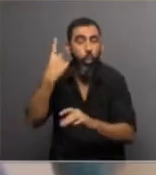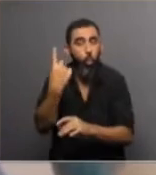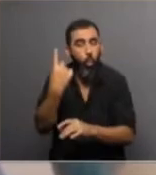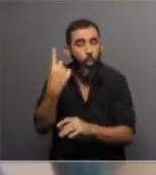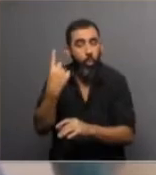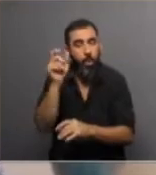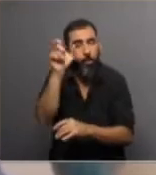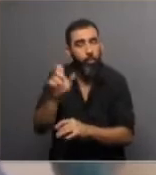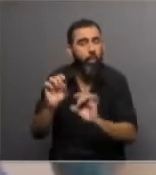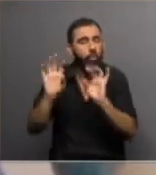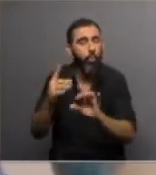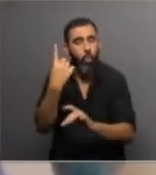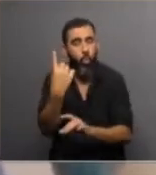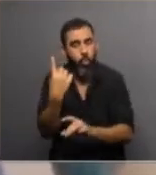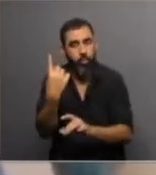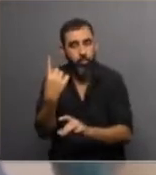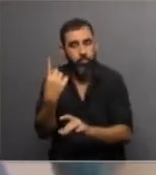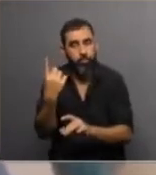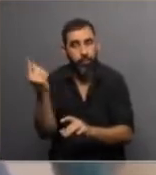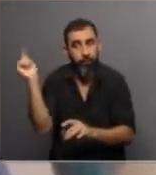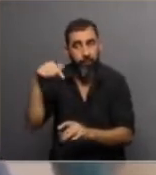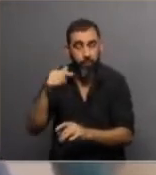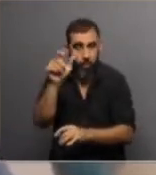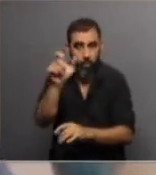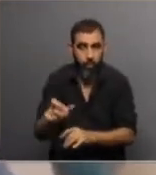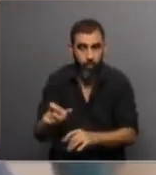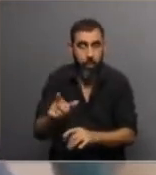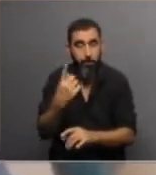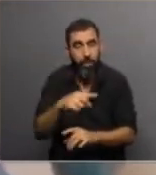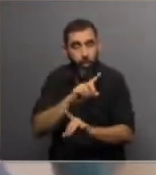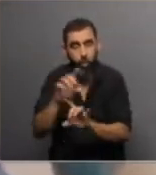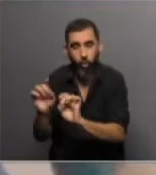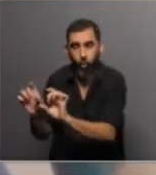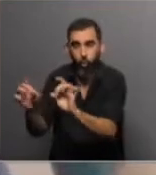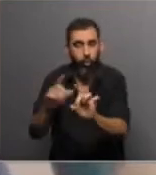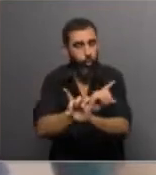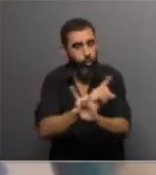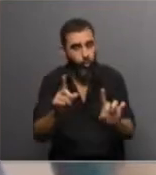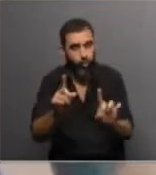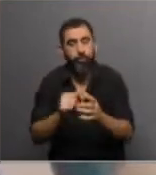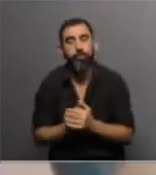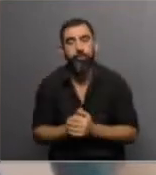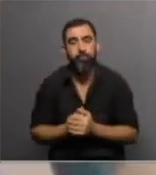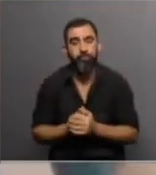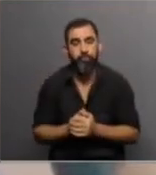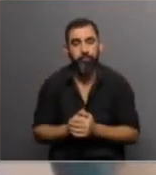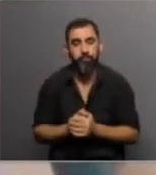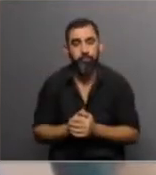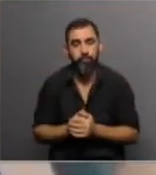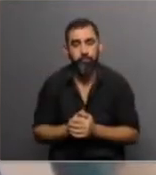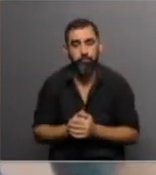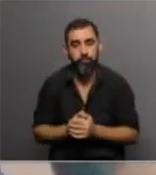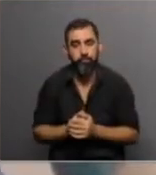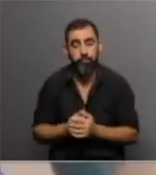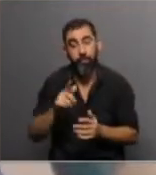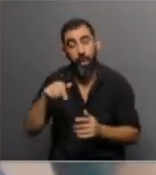caso esporádico, un caso importado, del cual no avanzó hacia la transmisión comunitaria, y